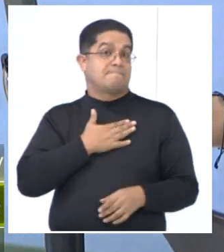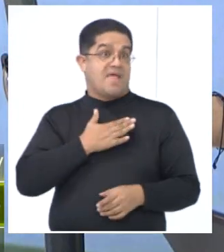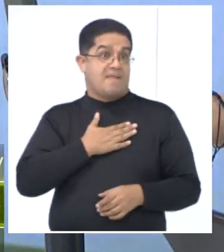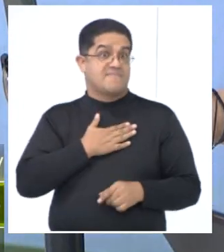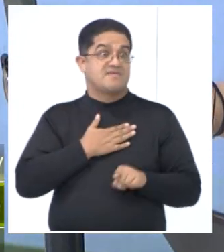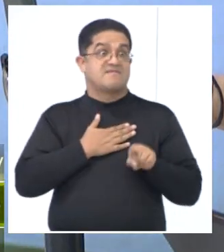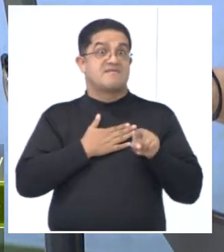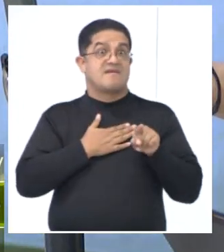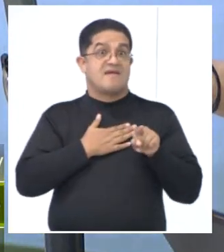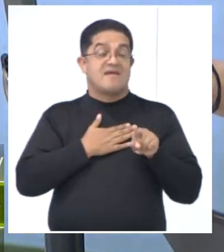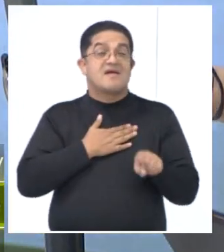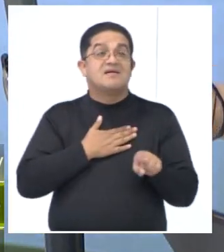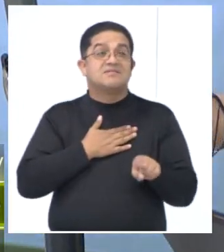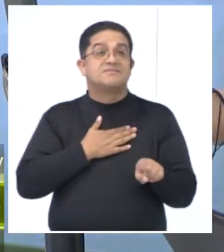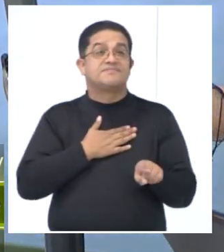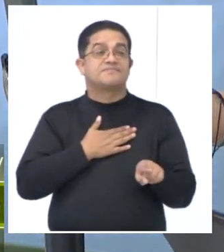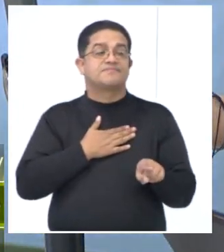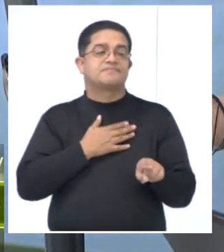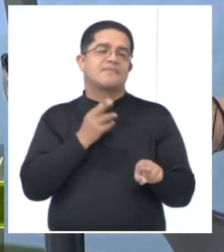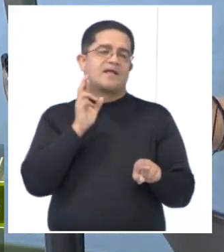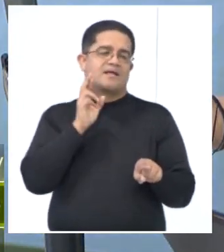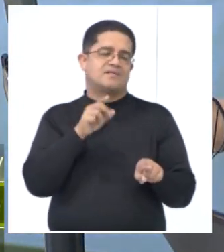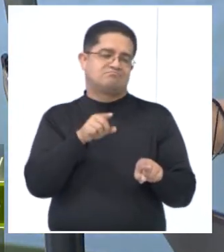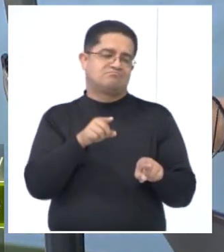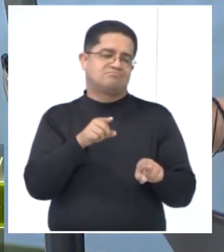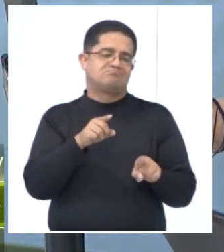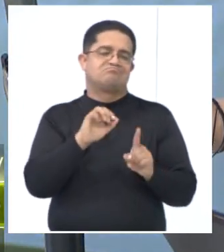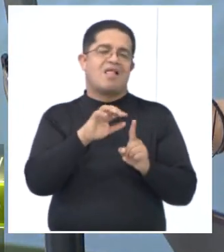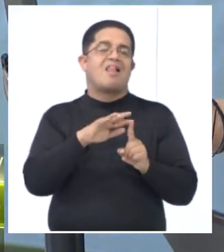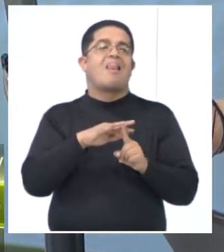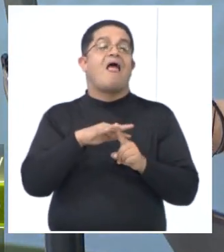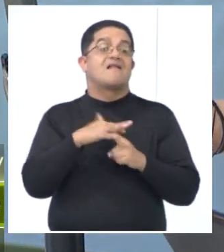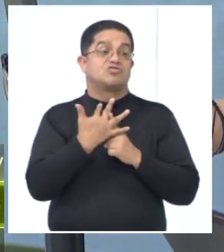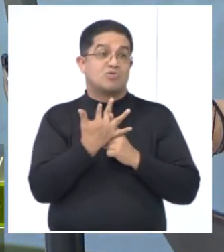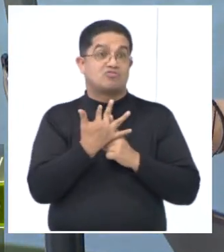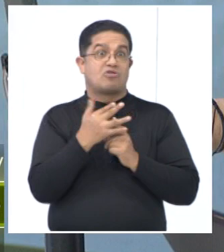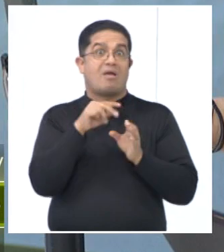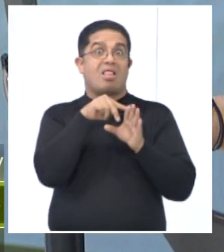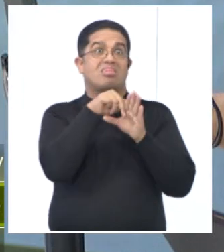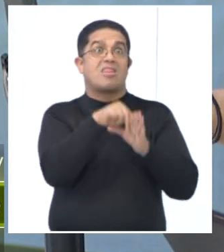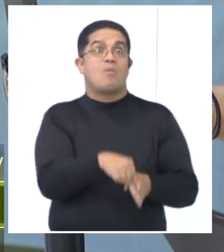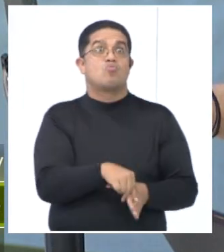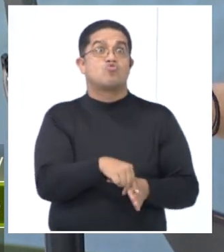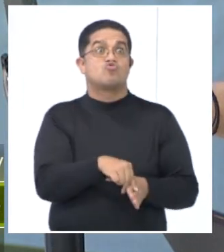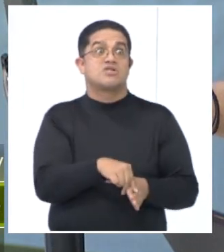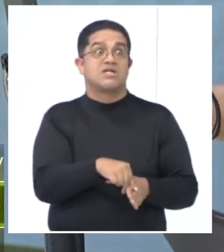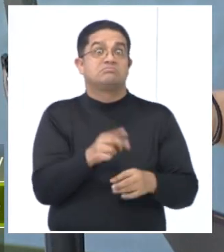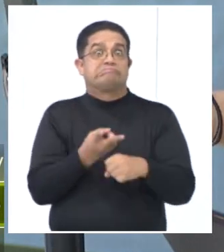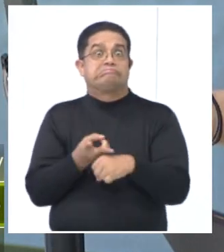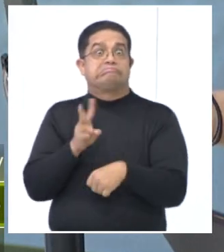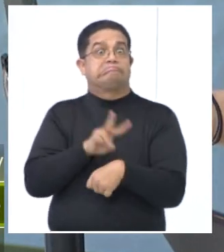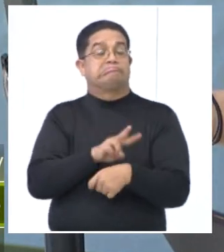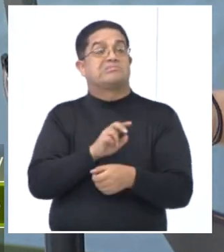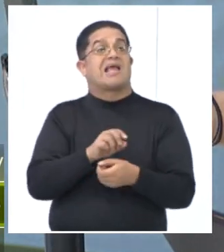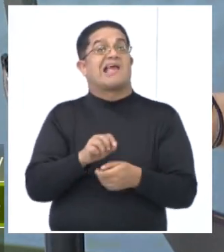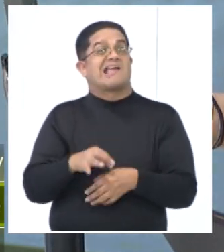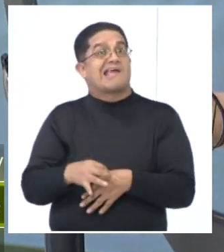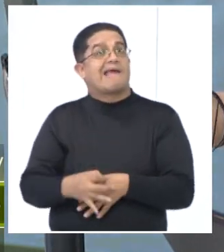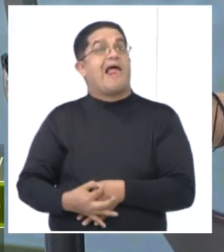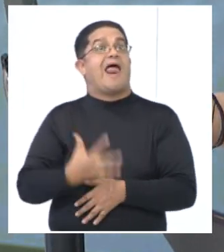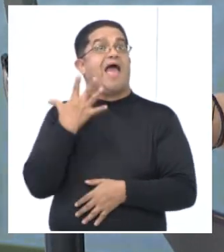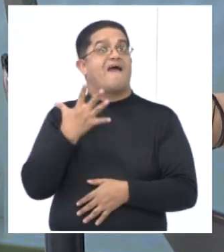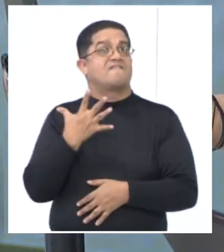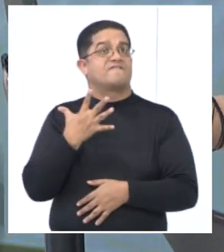de las razones por las cuales la situación de bullying o acoso se agrava cada vez más o es mayor,